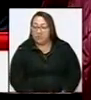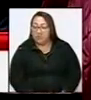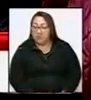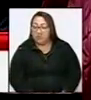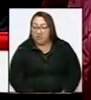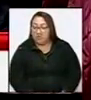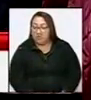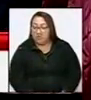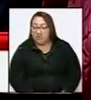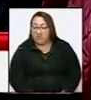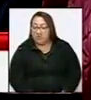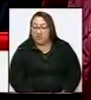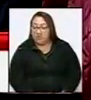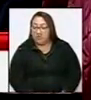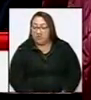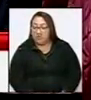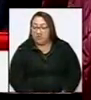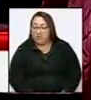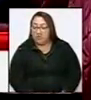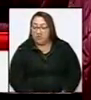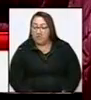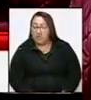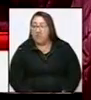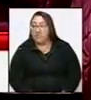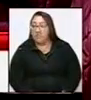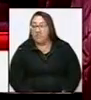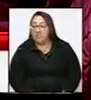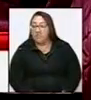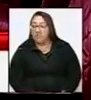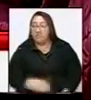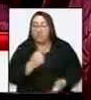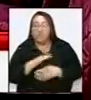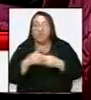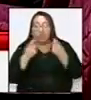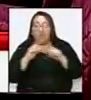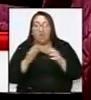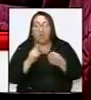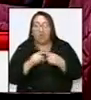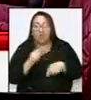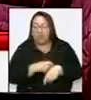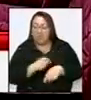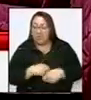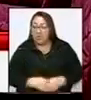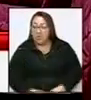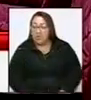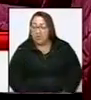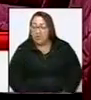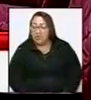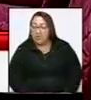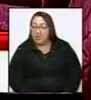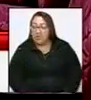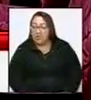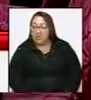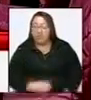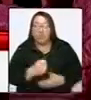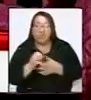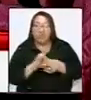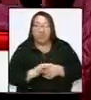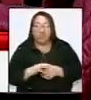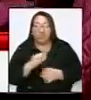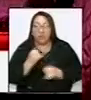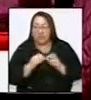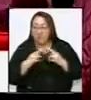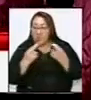dispensar la aprobación del acta con la finalidad de ejecutar los acuerdos tomados hasta el momento. Aprobado por